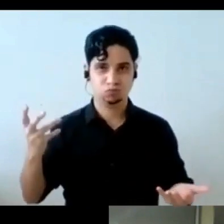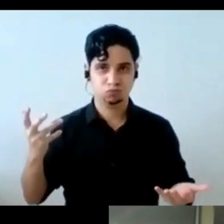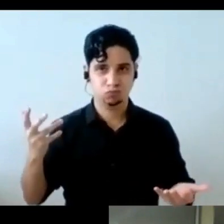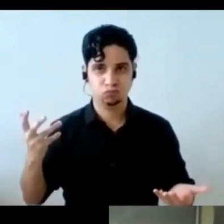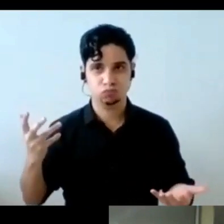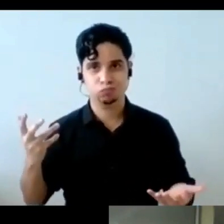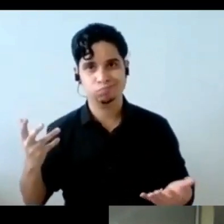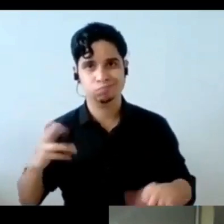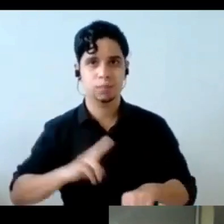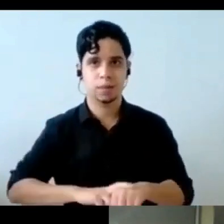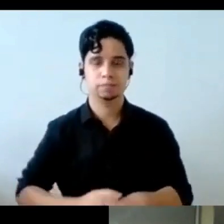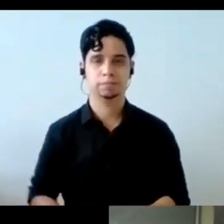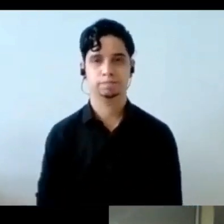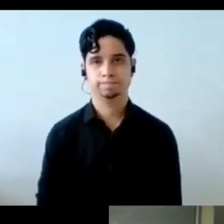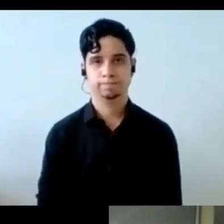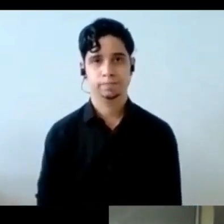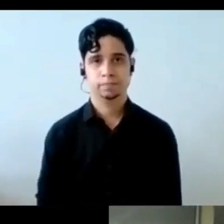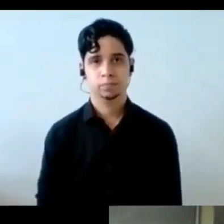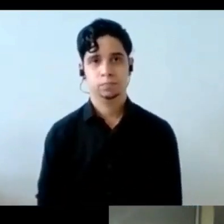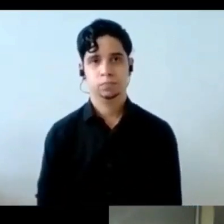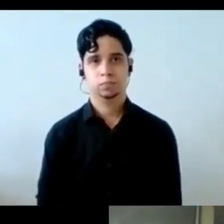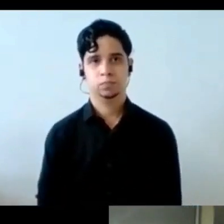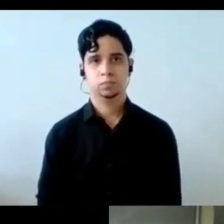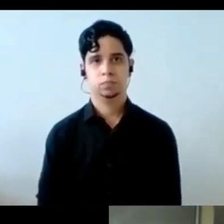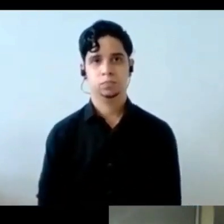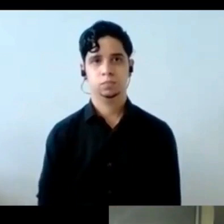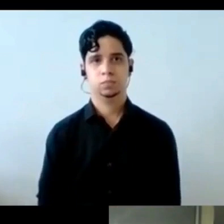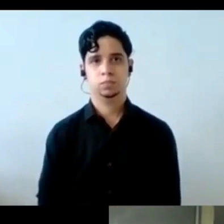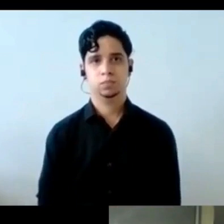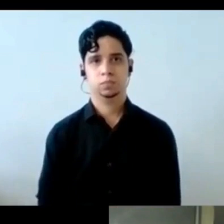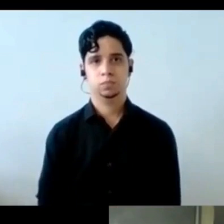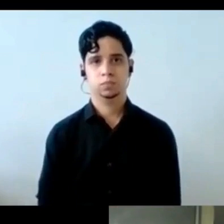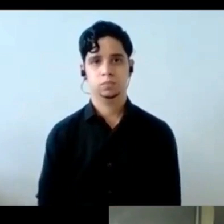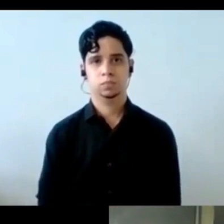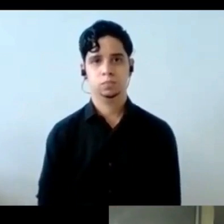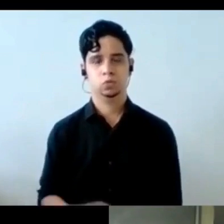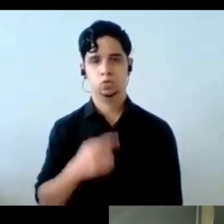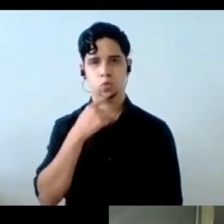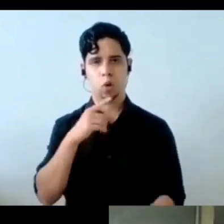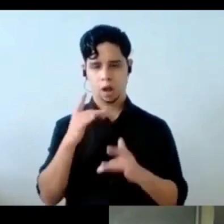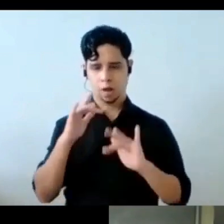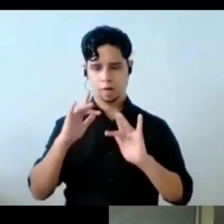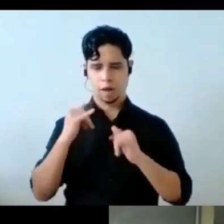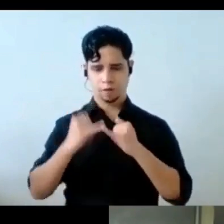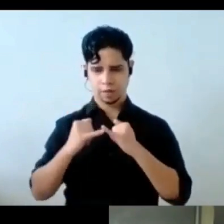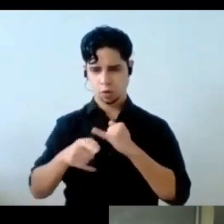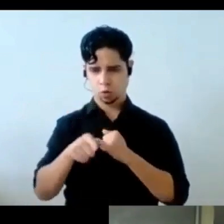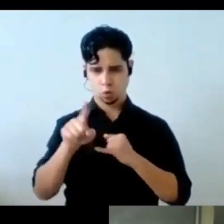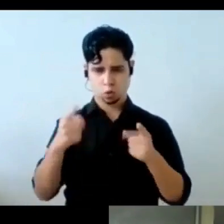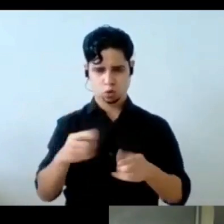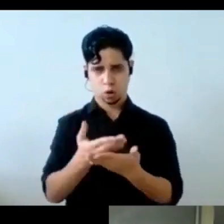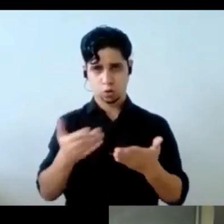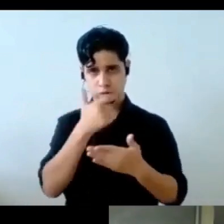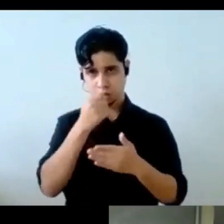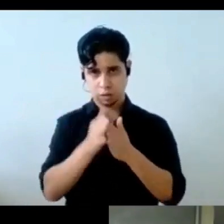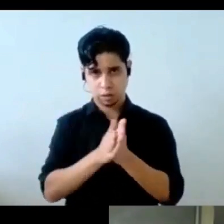lo tildan de loco. Y tú me decías, José, lo que pasó algo al final de su vida, ¿qué fue lo que pasó en su vida? Que